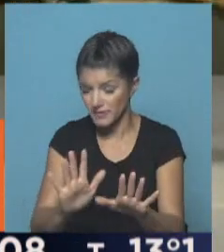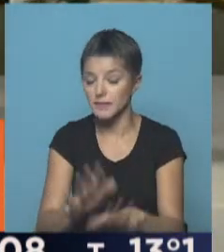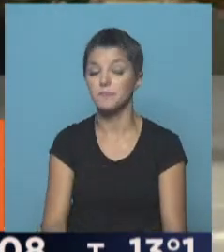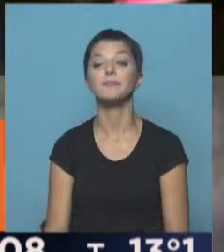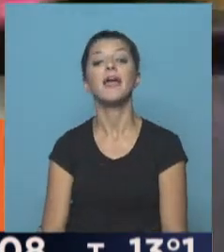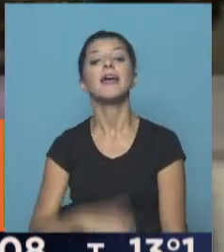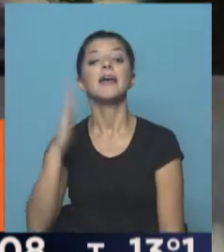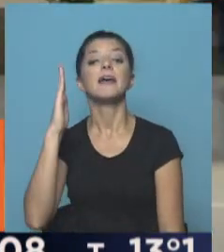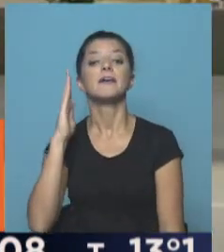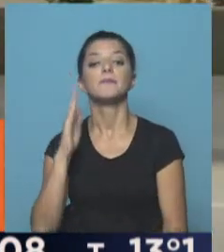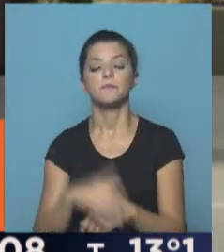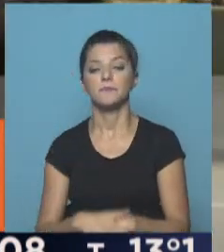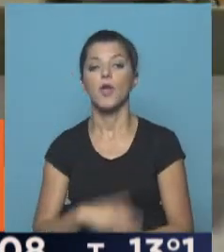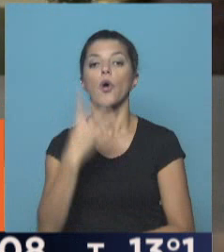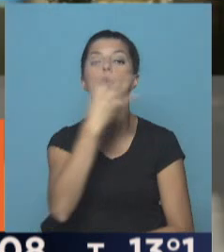anotaron